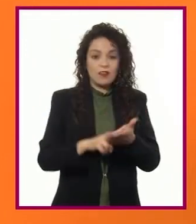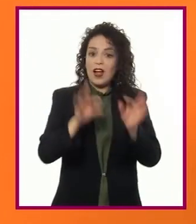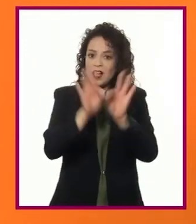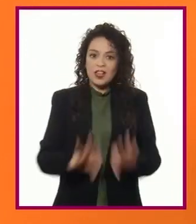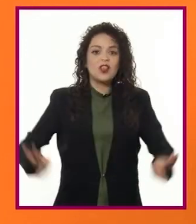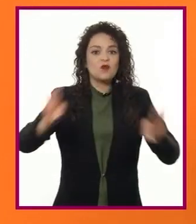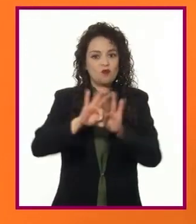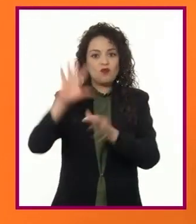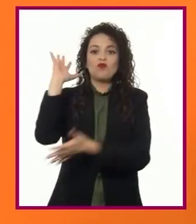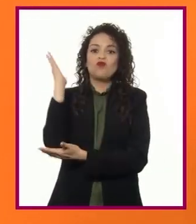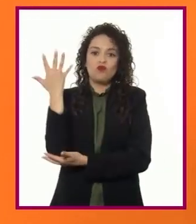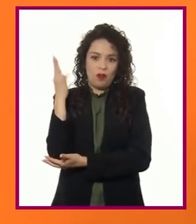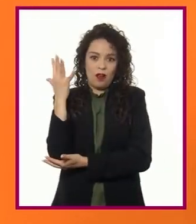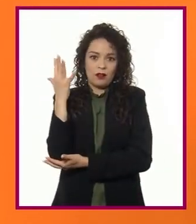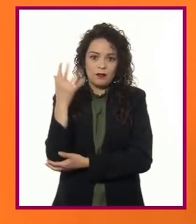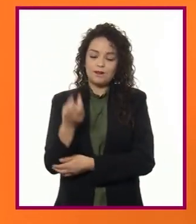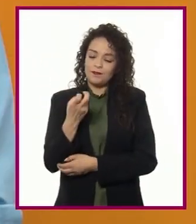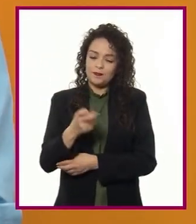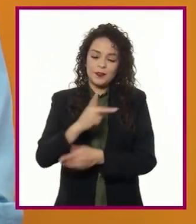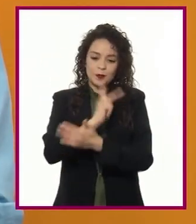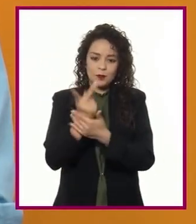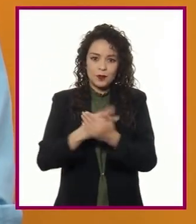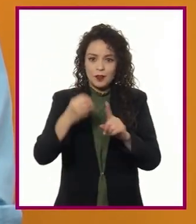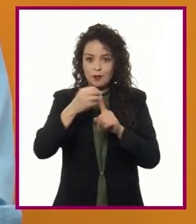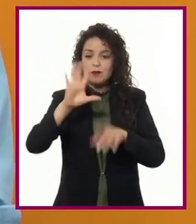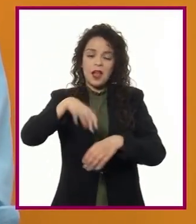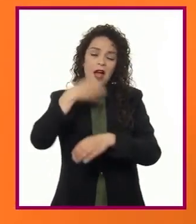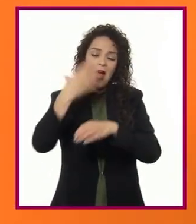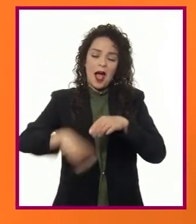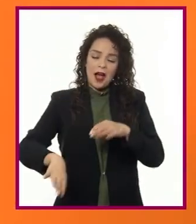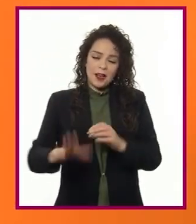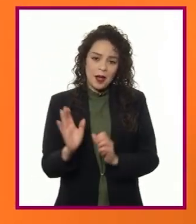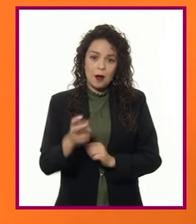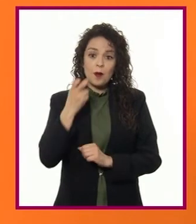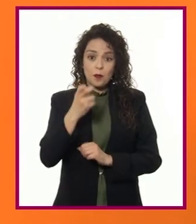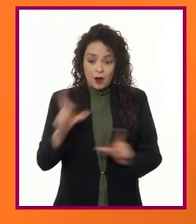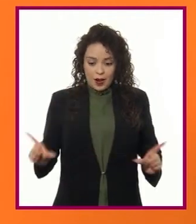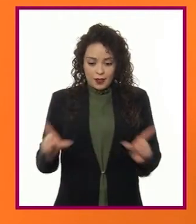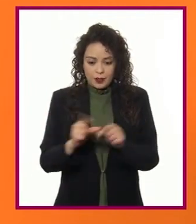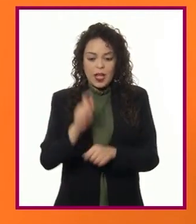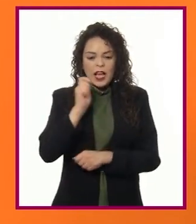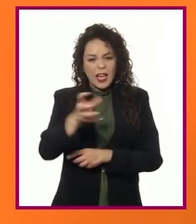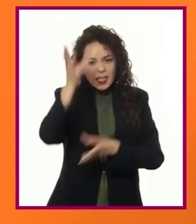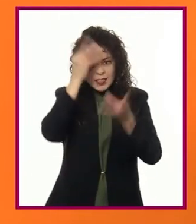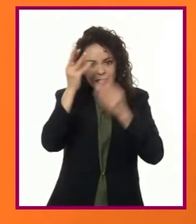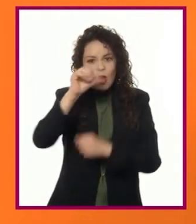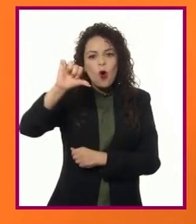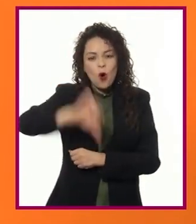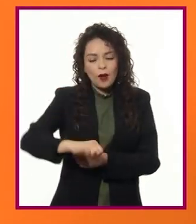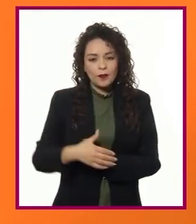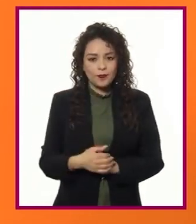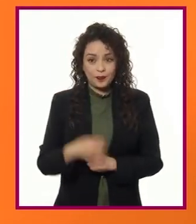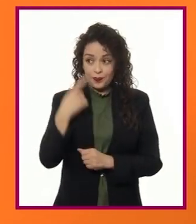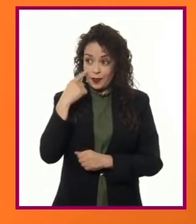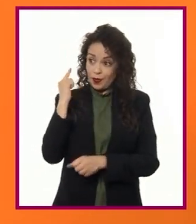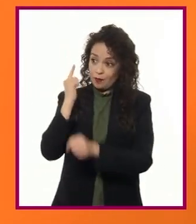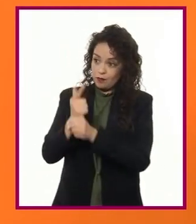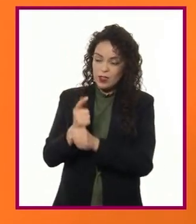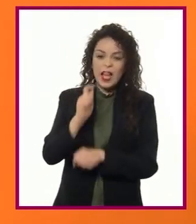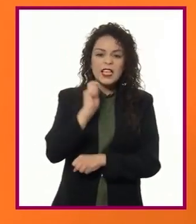Así llegamos al final de la sesión, por lo que debemos hacer un recuento de lo visto. Identificamos una